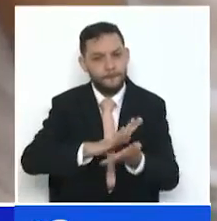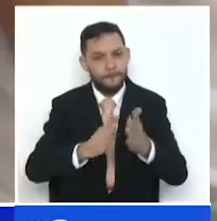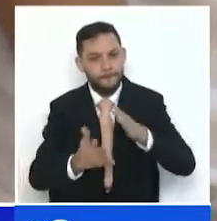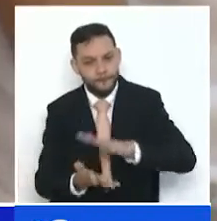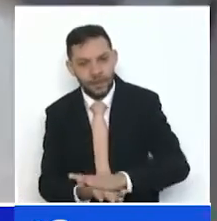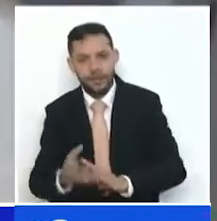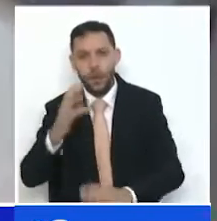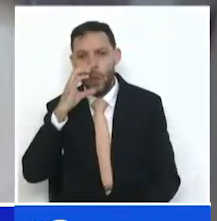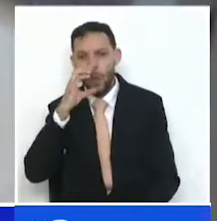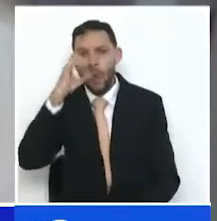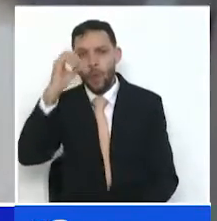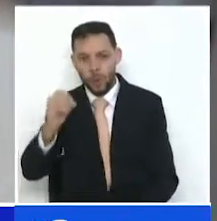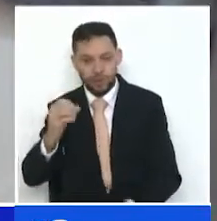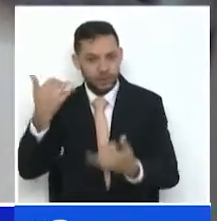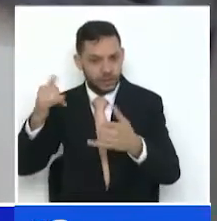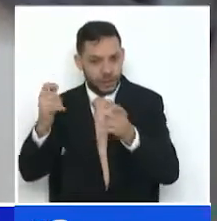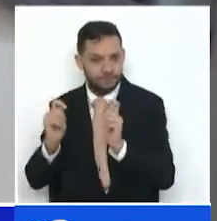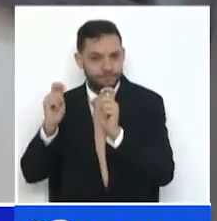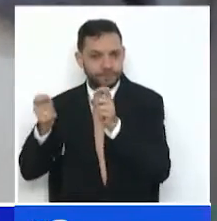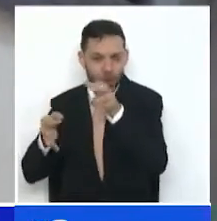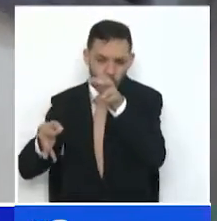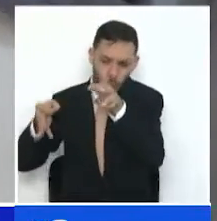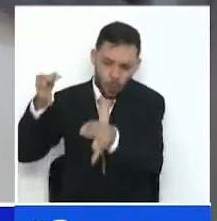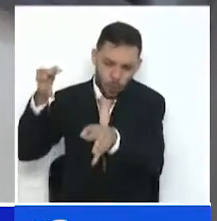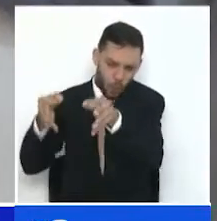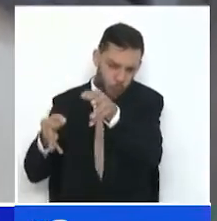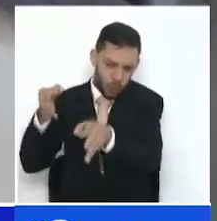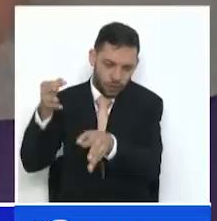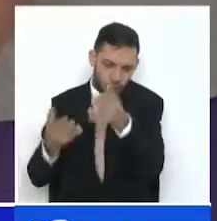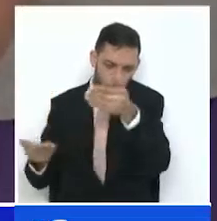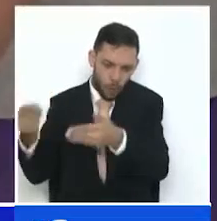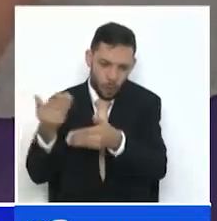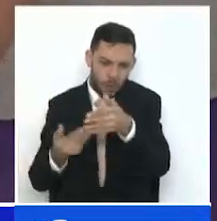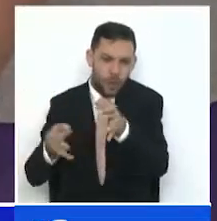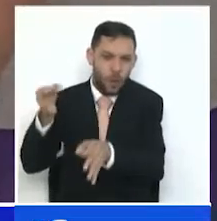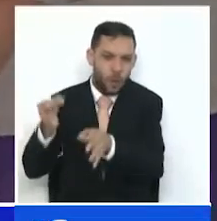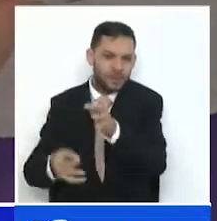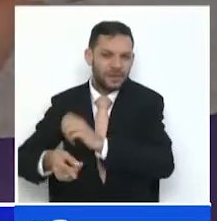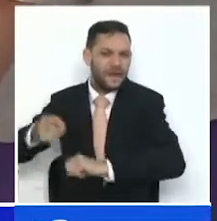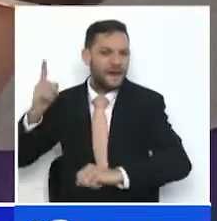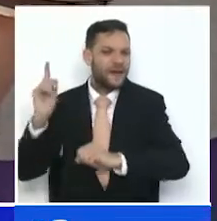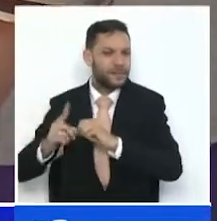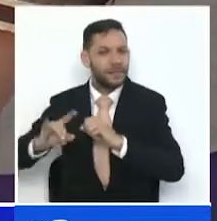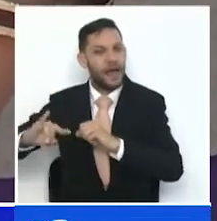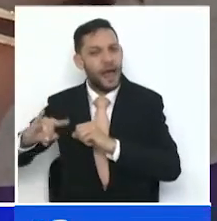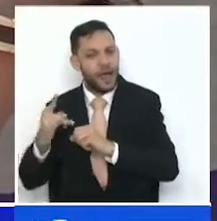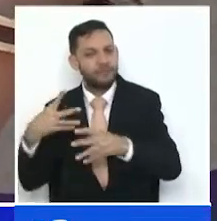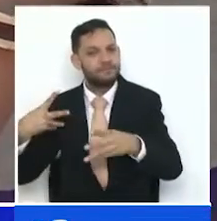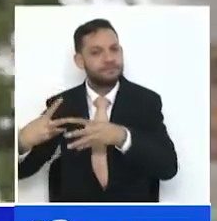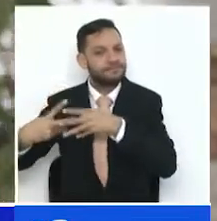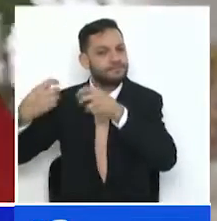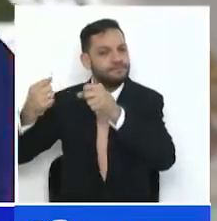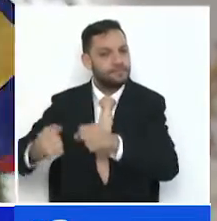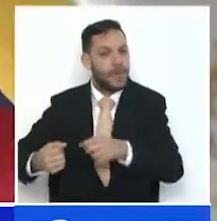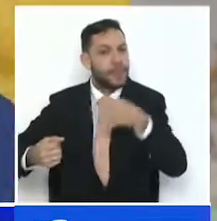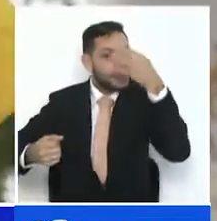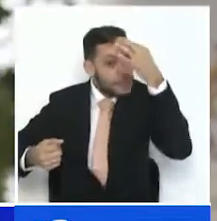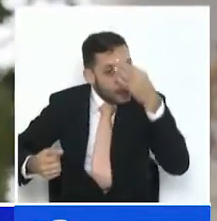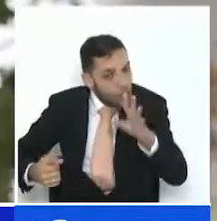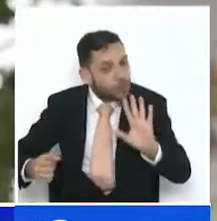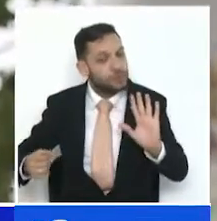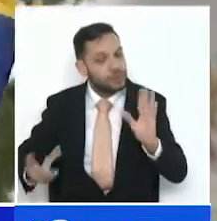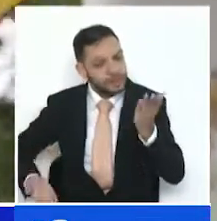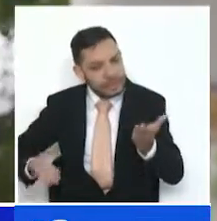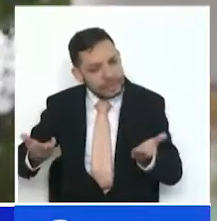se encuentran en proceso de judicialización en donde se hará la formulación de la imputación y posible medida de aseguramiento. Entre tanto,